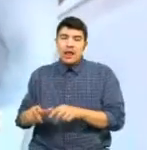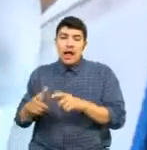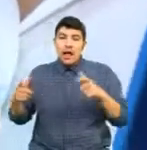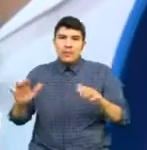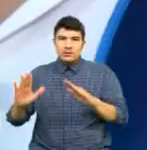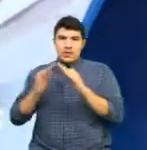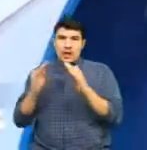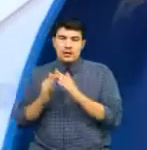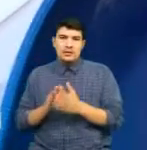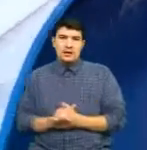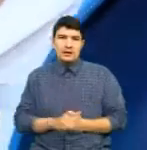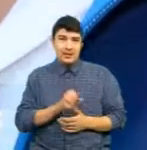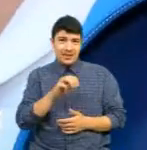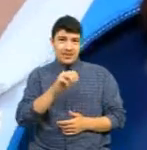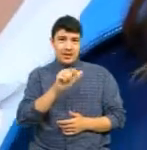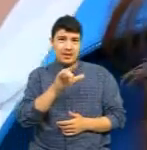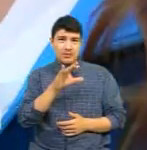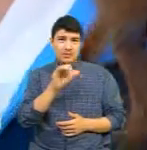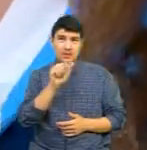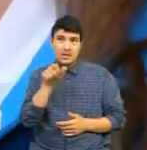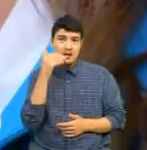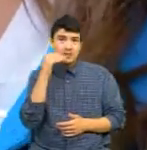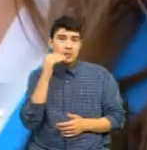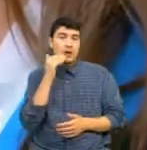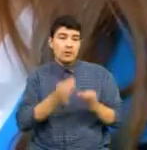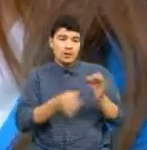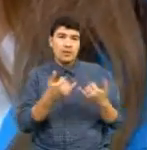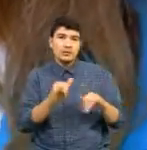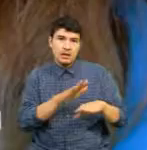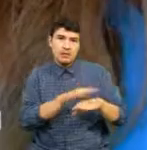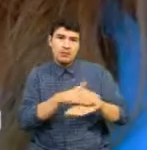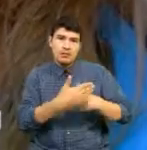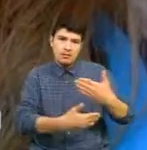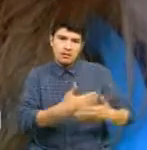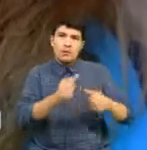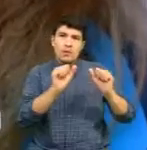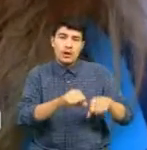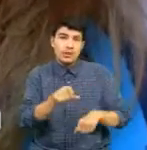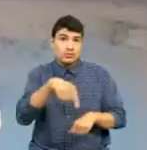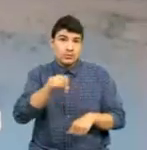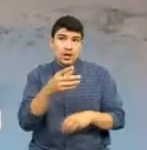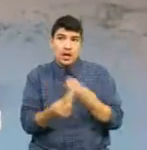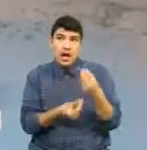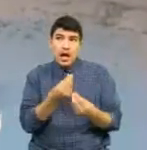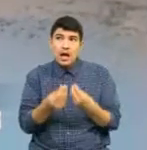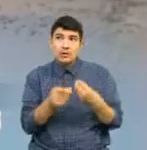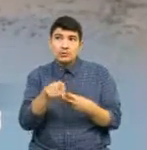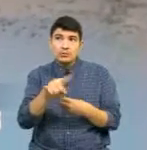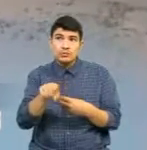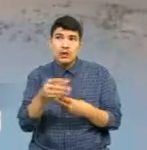según lo indica a emma lucía malla de manera jurídica y preventiva se ha venido actuando para que quienes cometen infracción